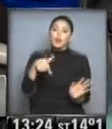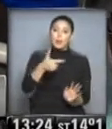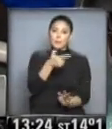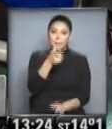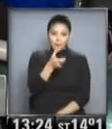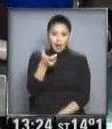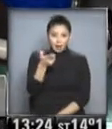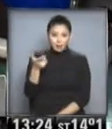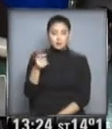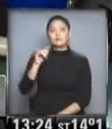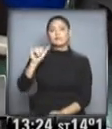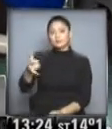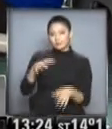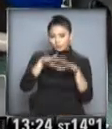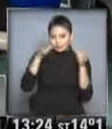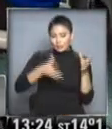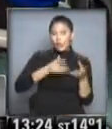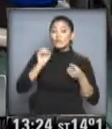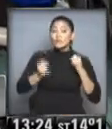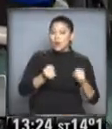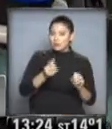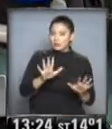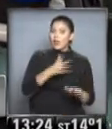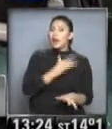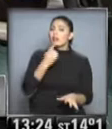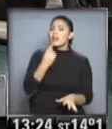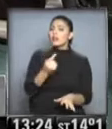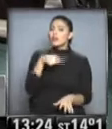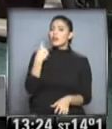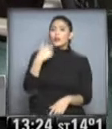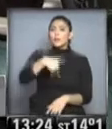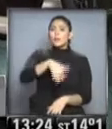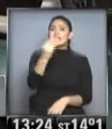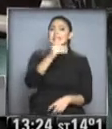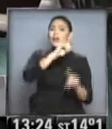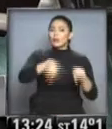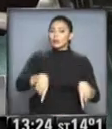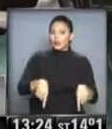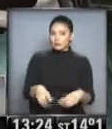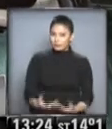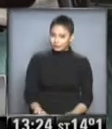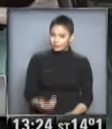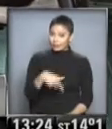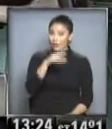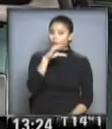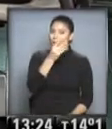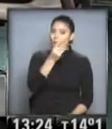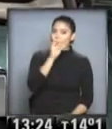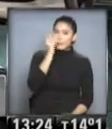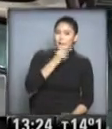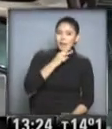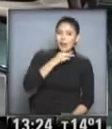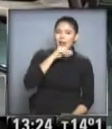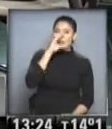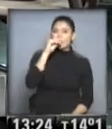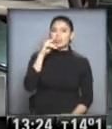con balas exacto a ver el boliche las las autoridades de rosario dicen lo vemos a cláusulas del sábado o sea esto pasó el sábado el viernes sábado